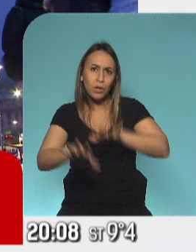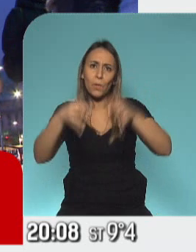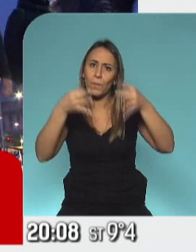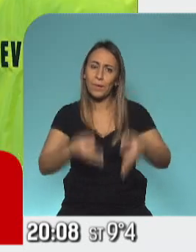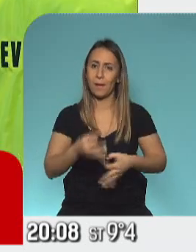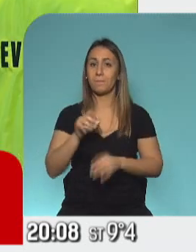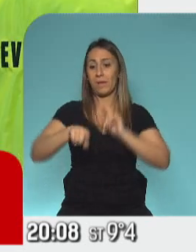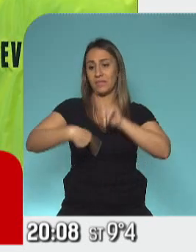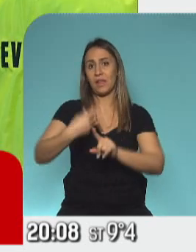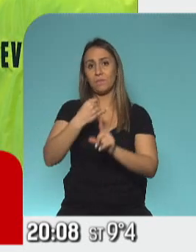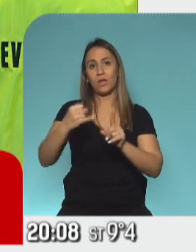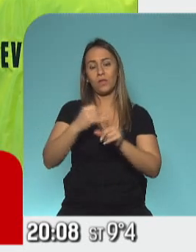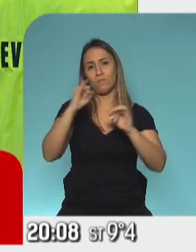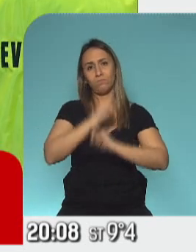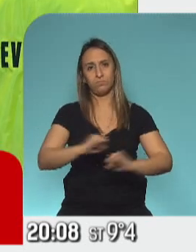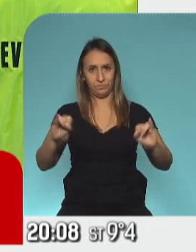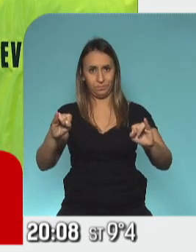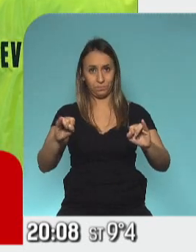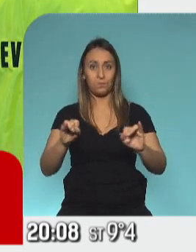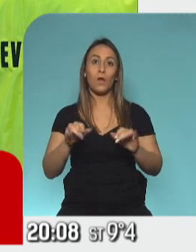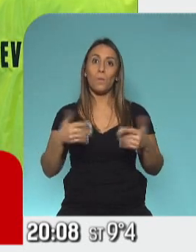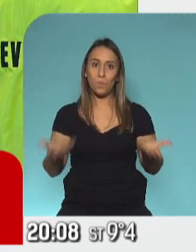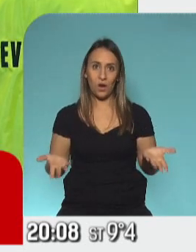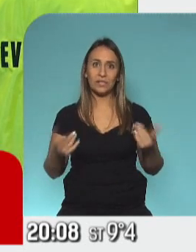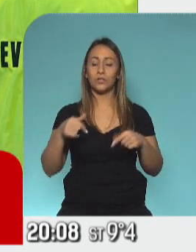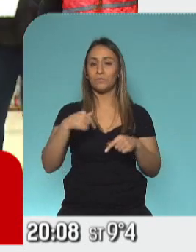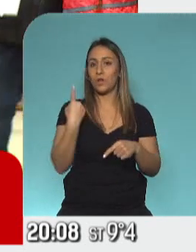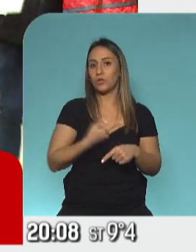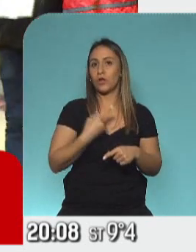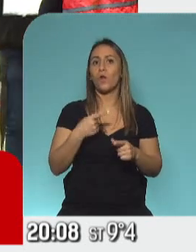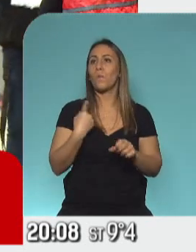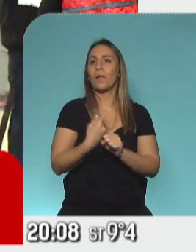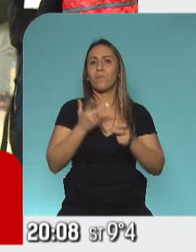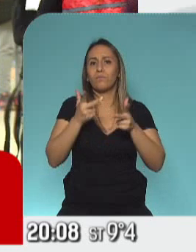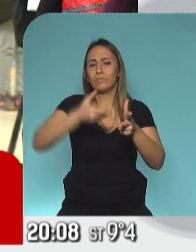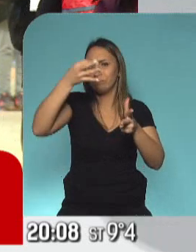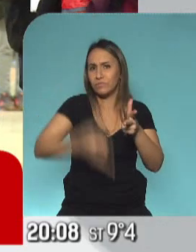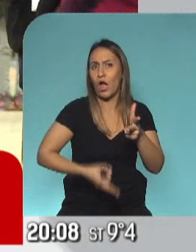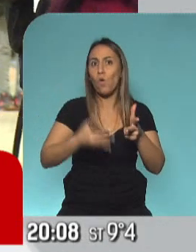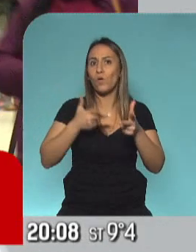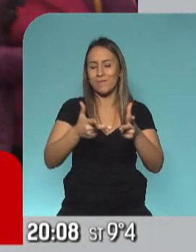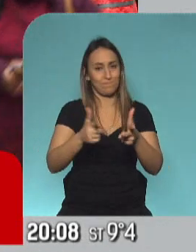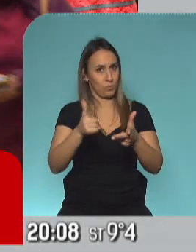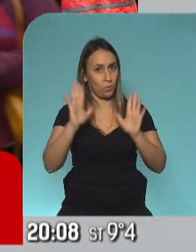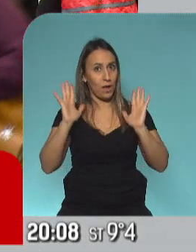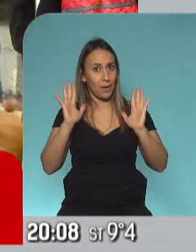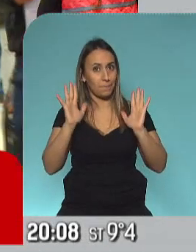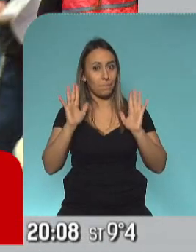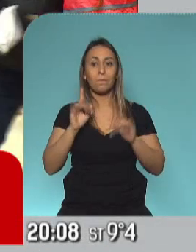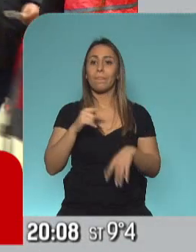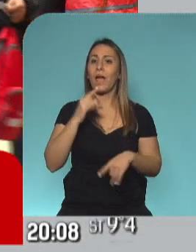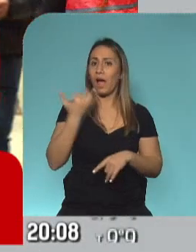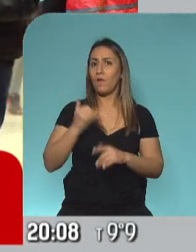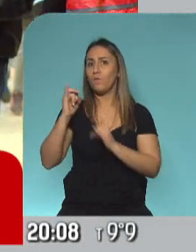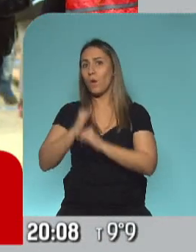mañana al mediodía. Esto hace que no podamos asegurar, que no podamos ser categóricos en todo, pero sí, obviamente hay informaciones que ya tenemos y que ya ha